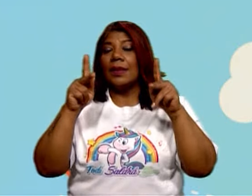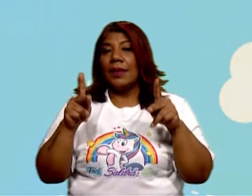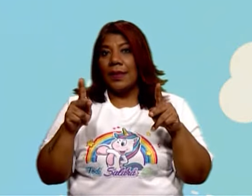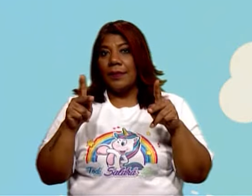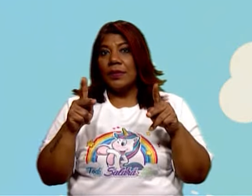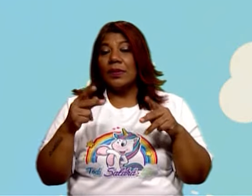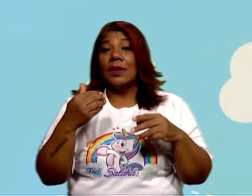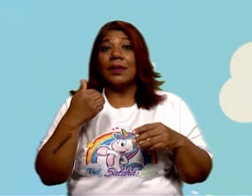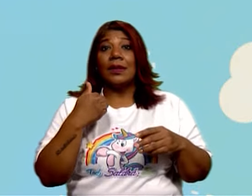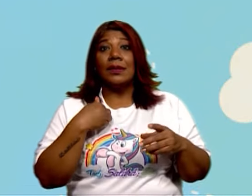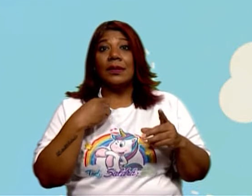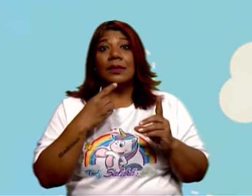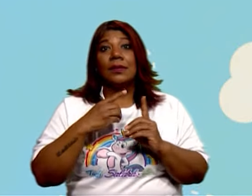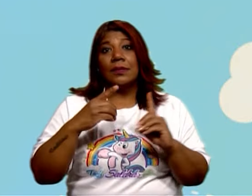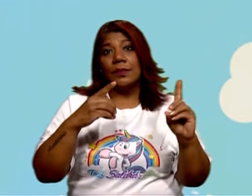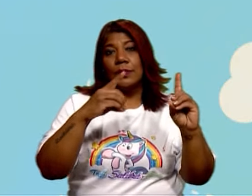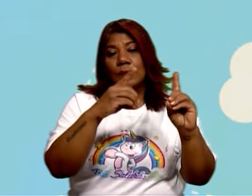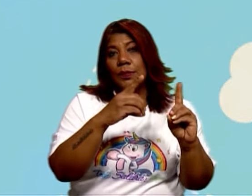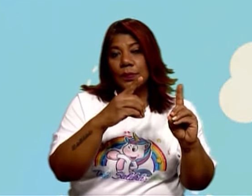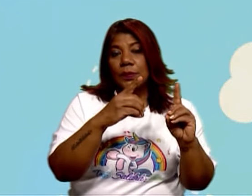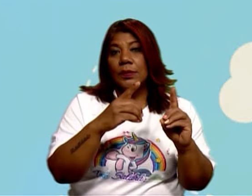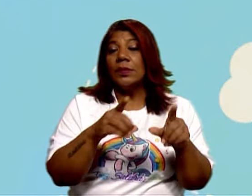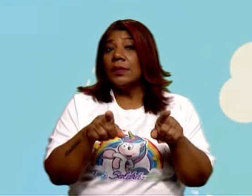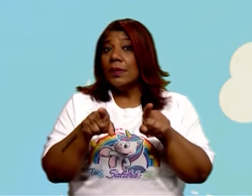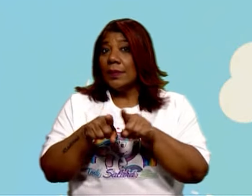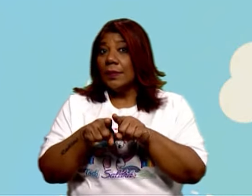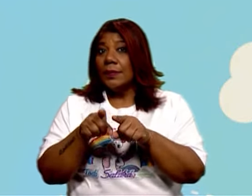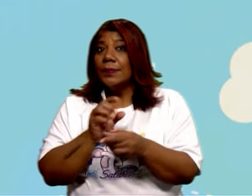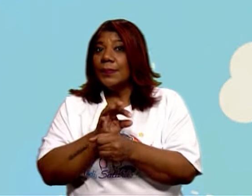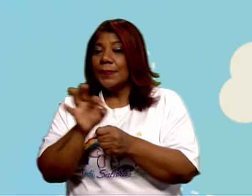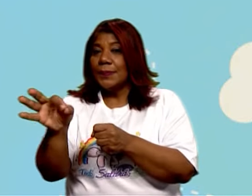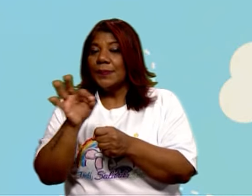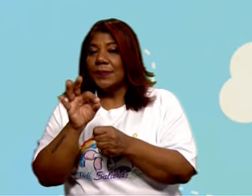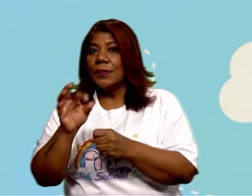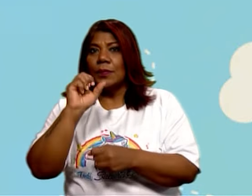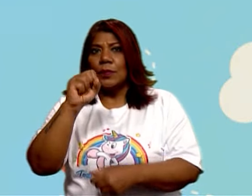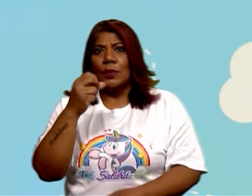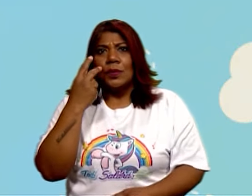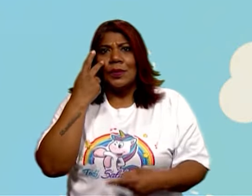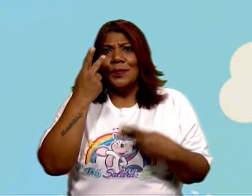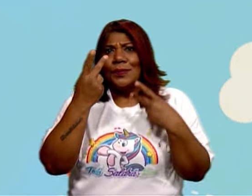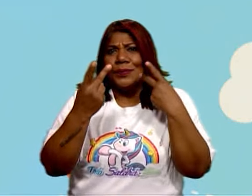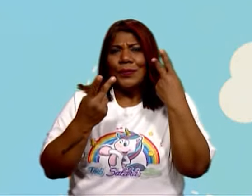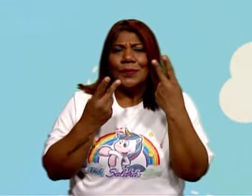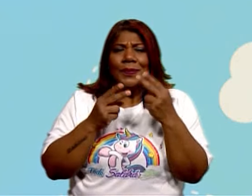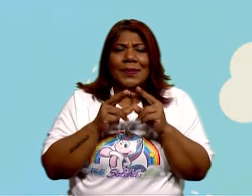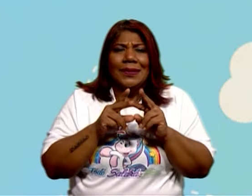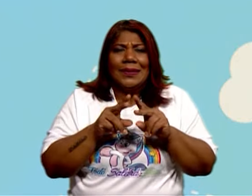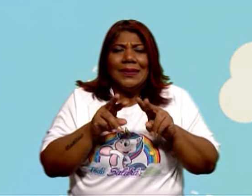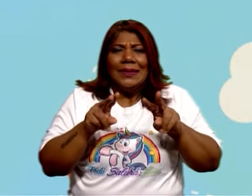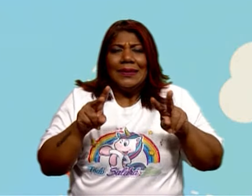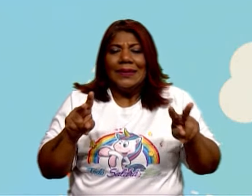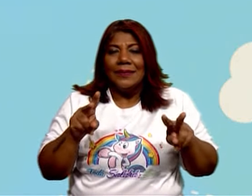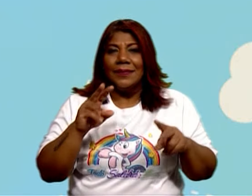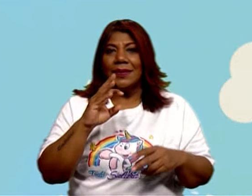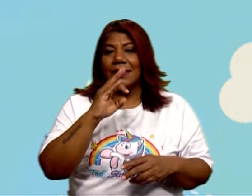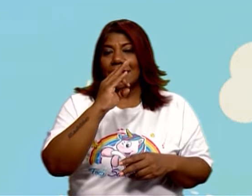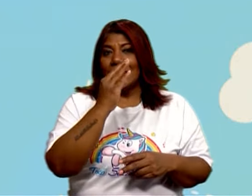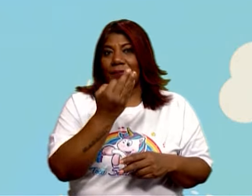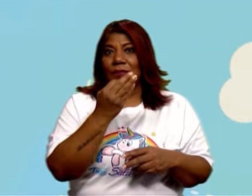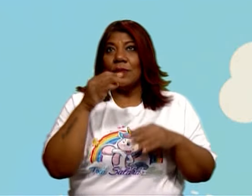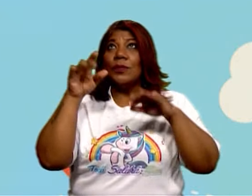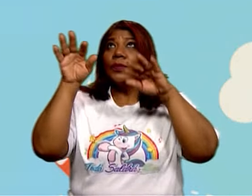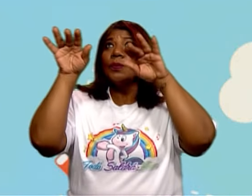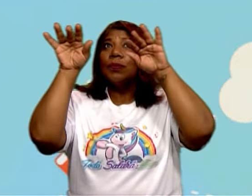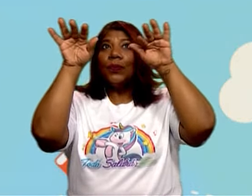el distrito. En el distrito y la provincia se pueden encontrar diferentes formas de elementos del